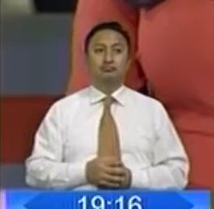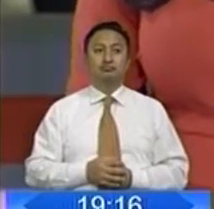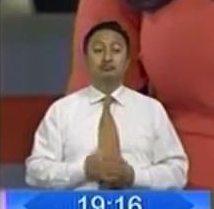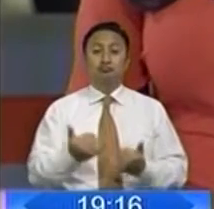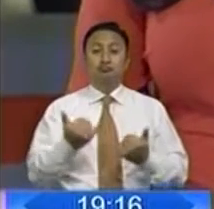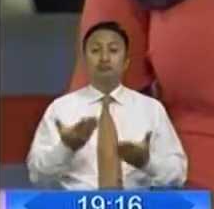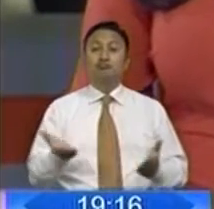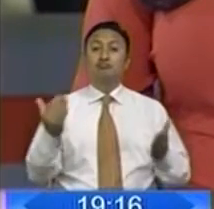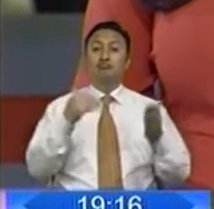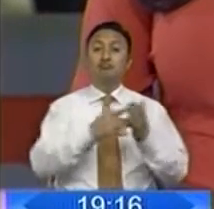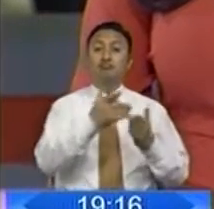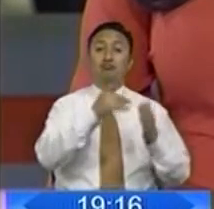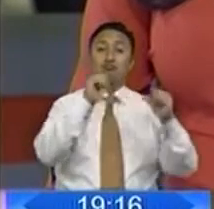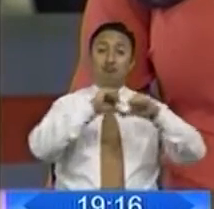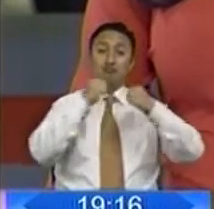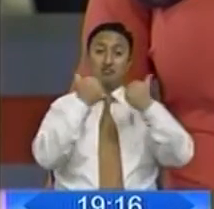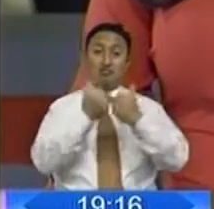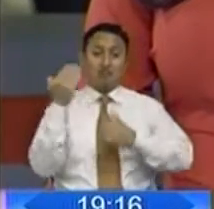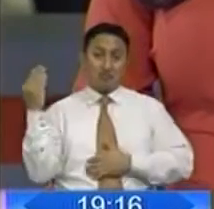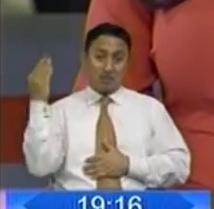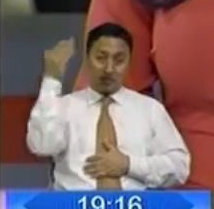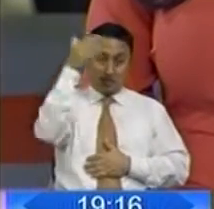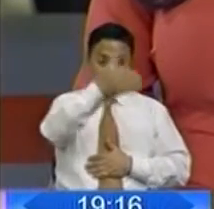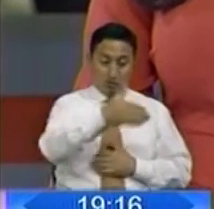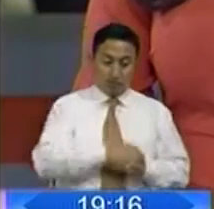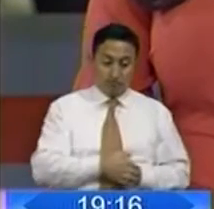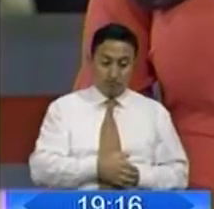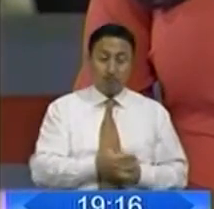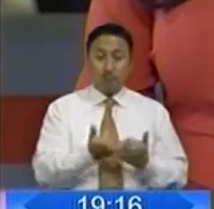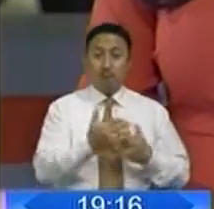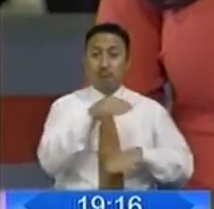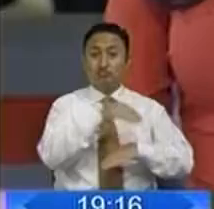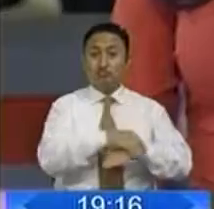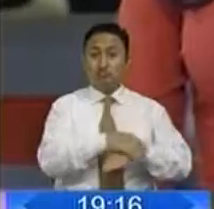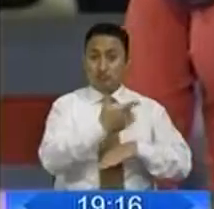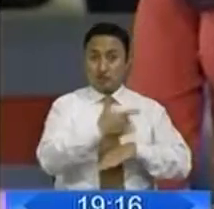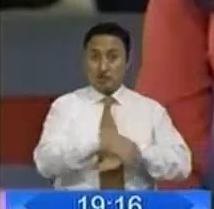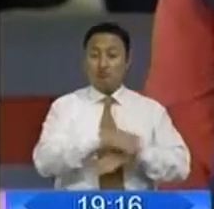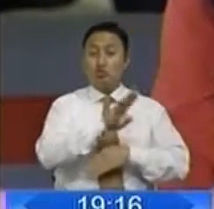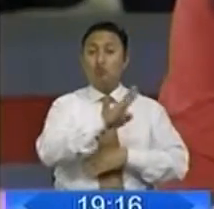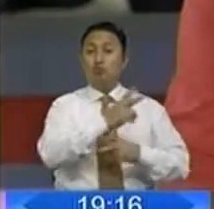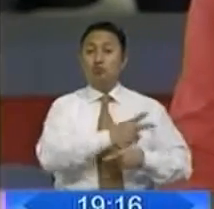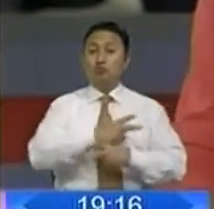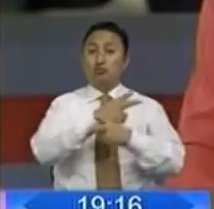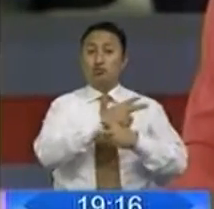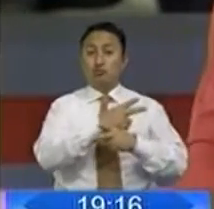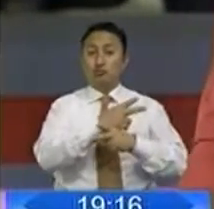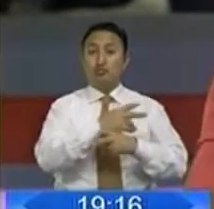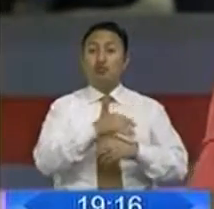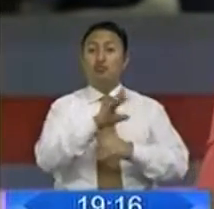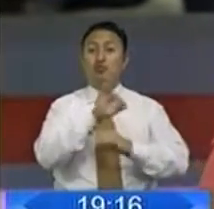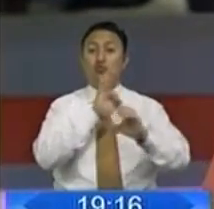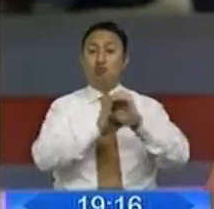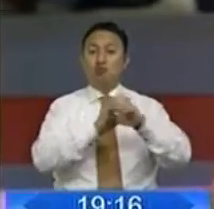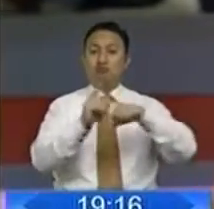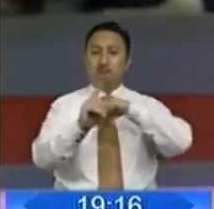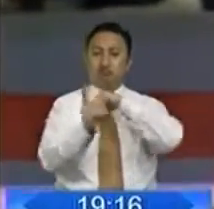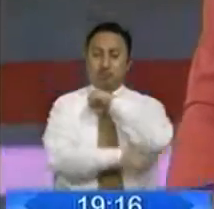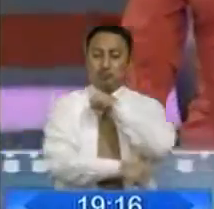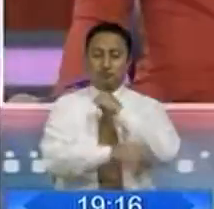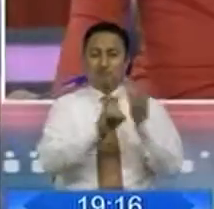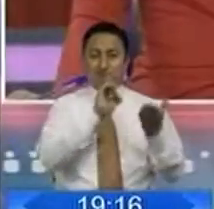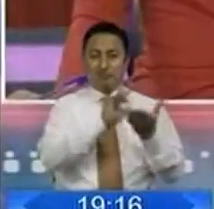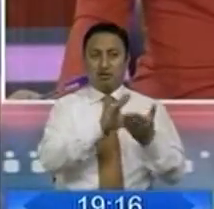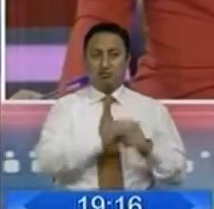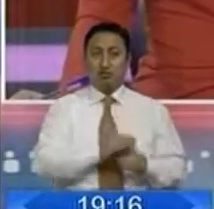Y vamos nuevamente hasta la Asamblea Nacional, en donde esta tarde se censuró a 4 miembros del Consejo de Participación Ciudadana,